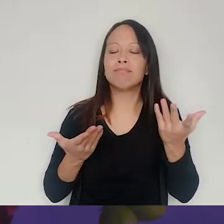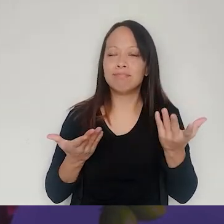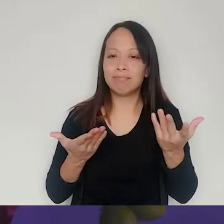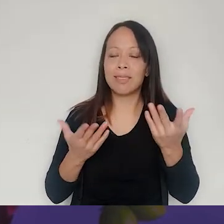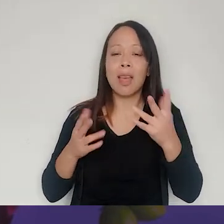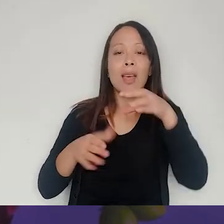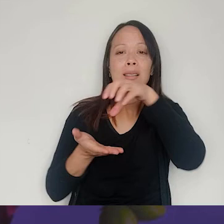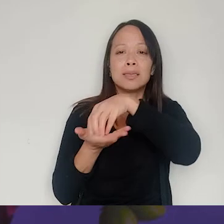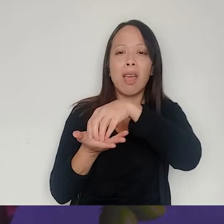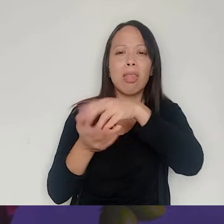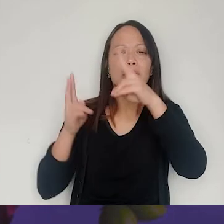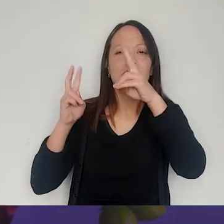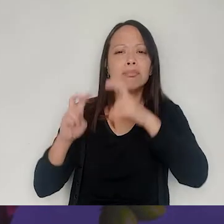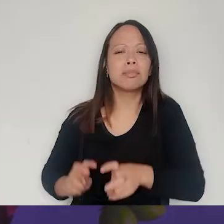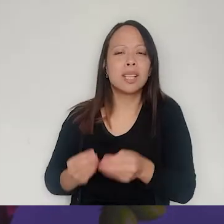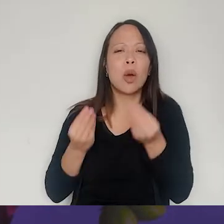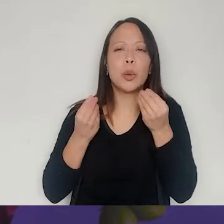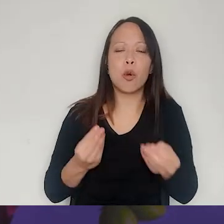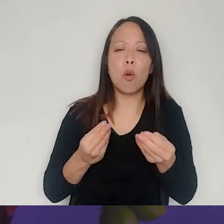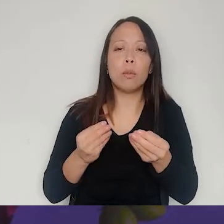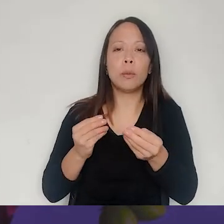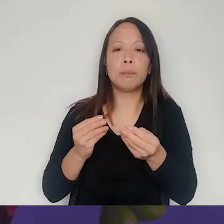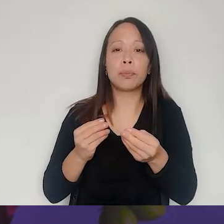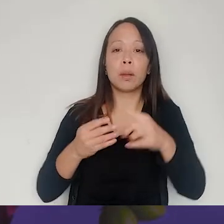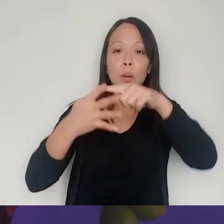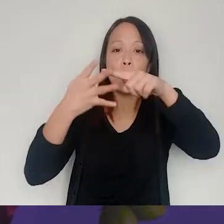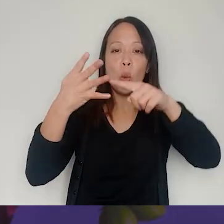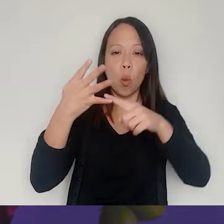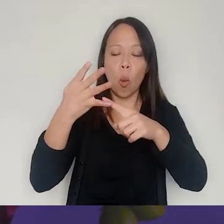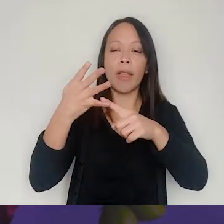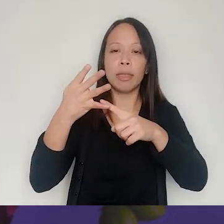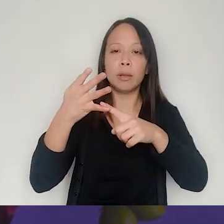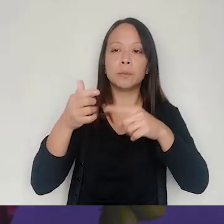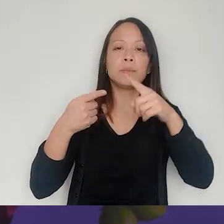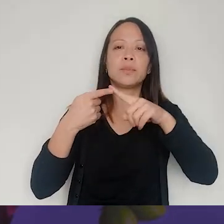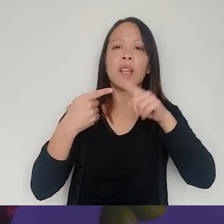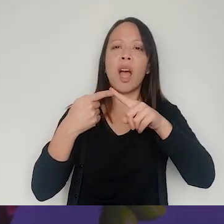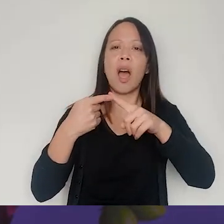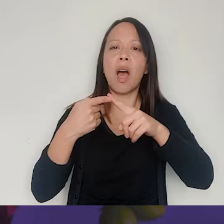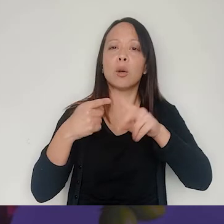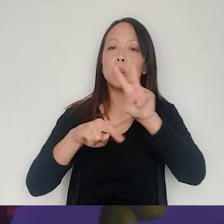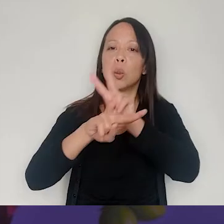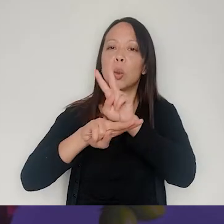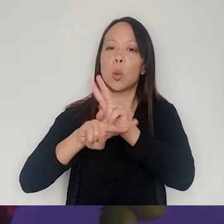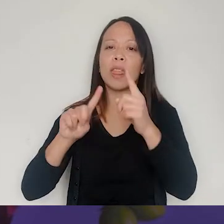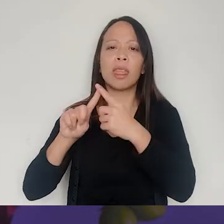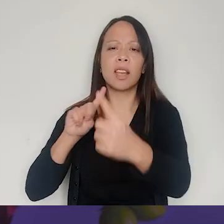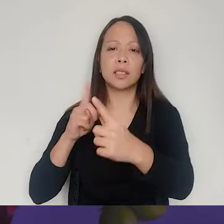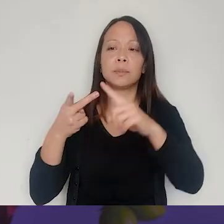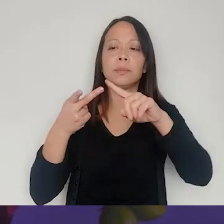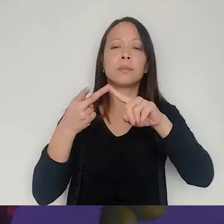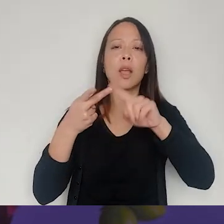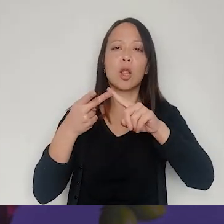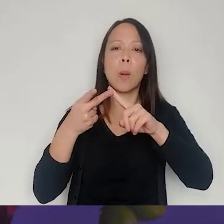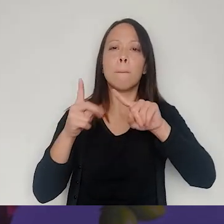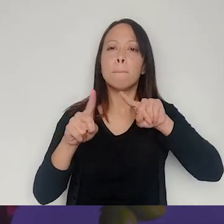desde nuestra entidad? Bueno, pues la hemos querido clasificar en 4 áreas: la de atención directa, la de incidencia política, la